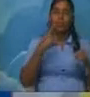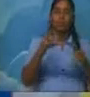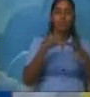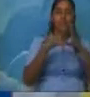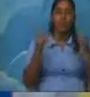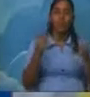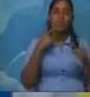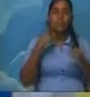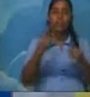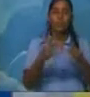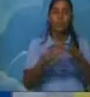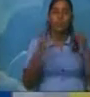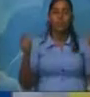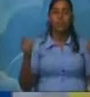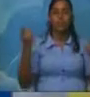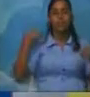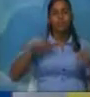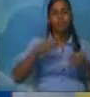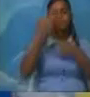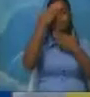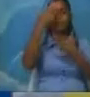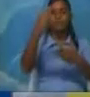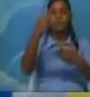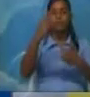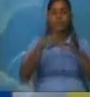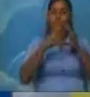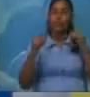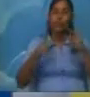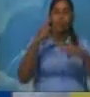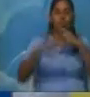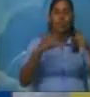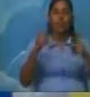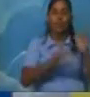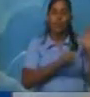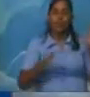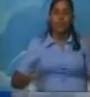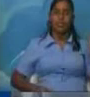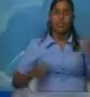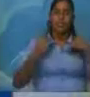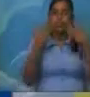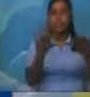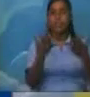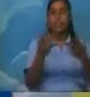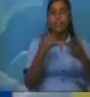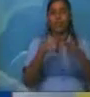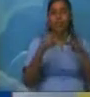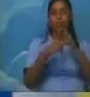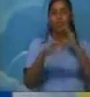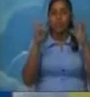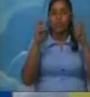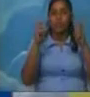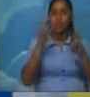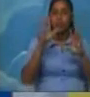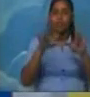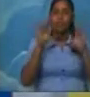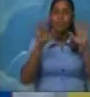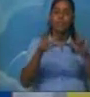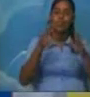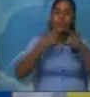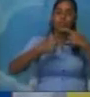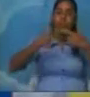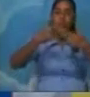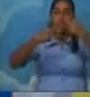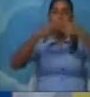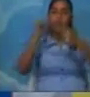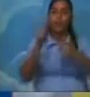el Señor te ha dado tenemos que ser agradecidos todos los días el señor te da cosas nuevas sus misericordias se renuevan